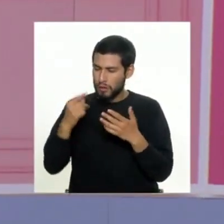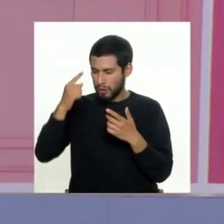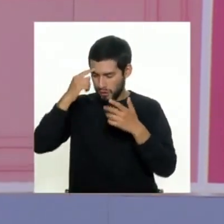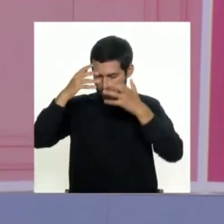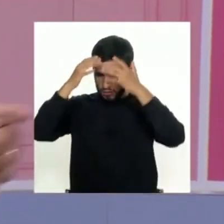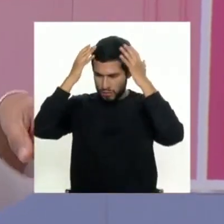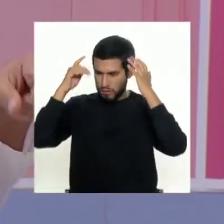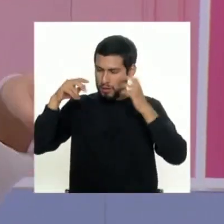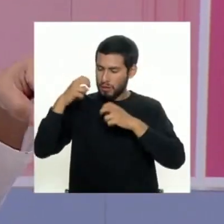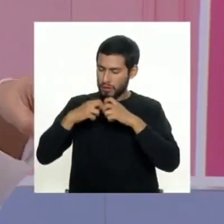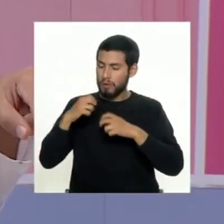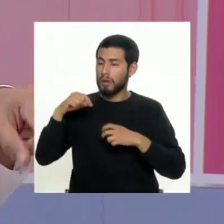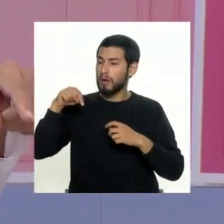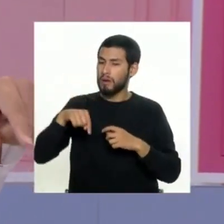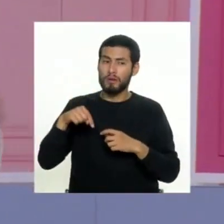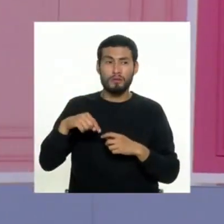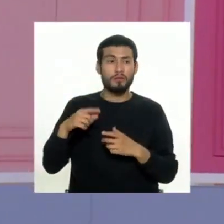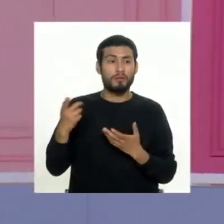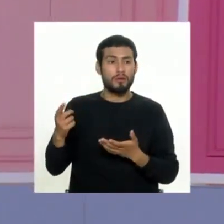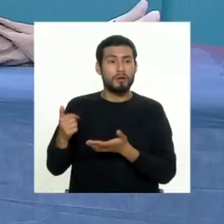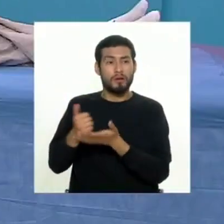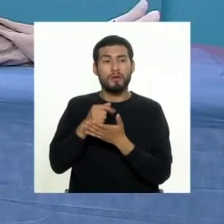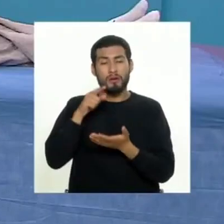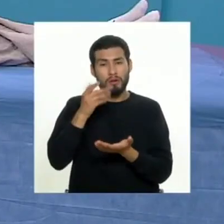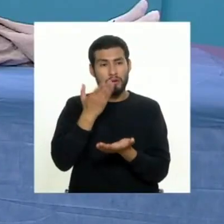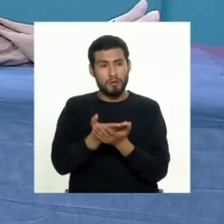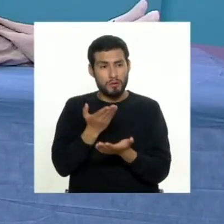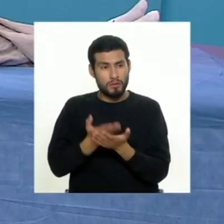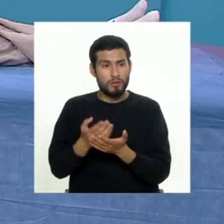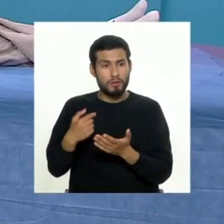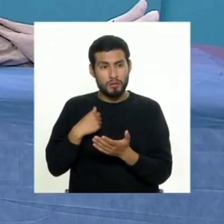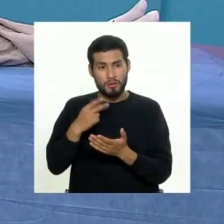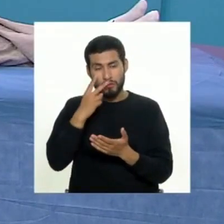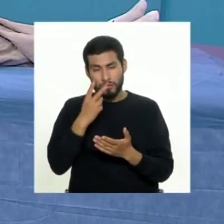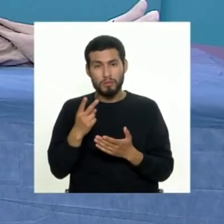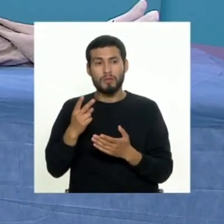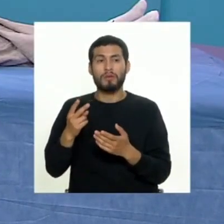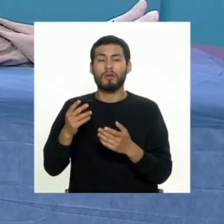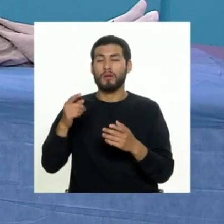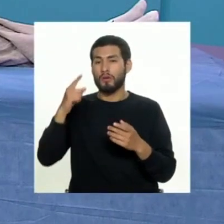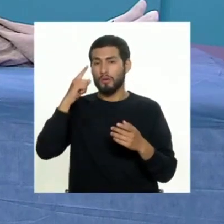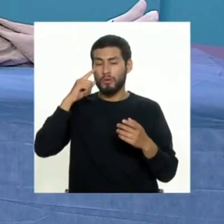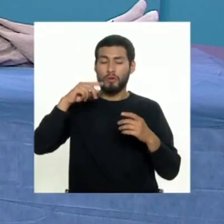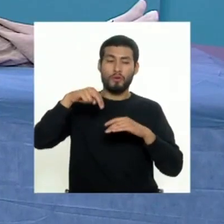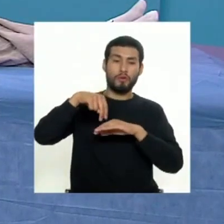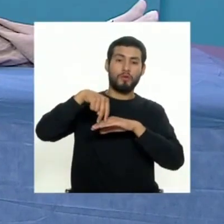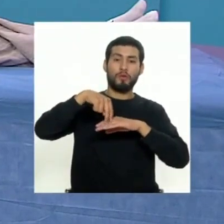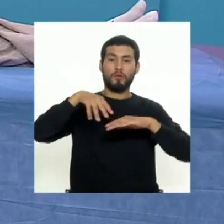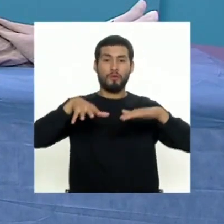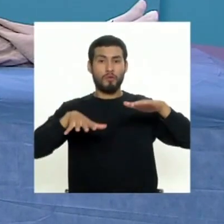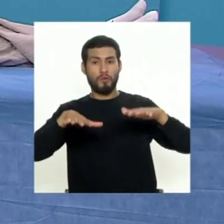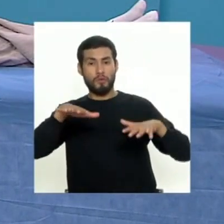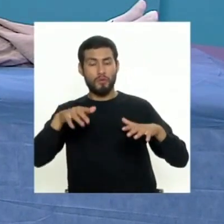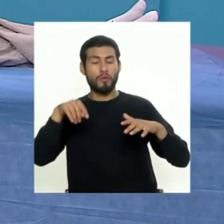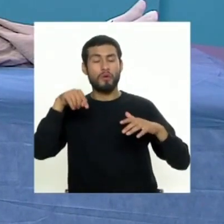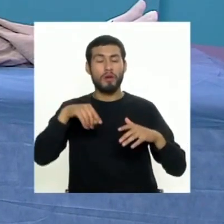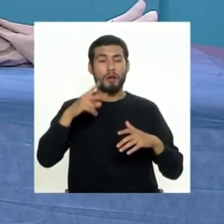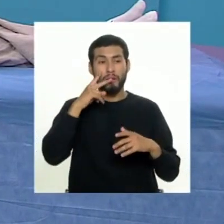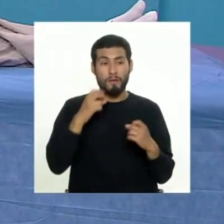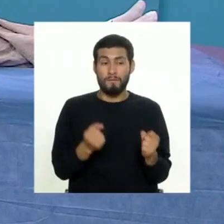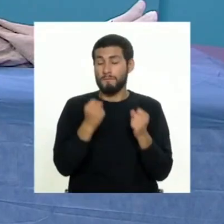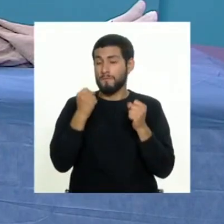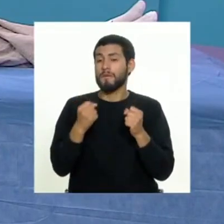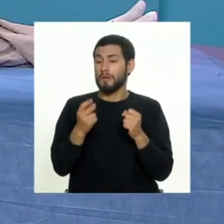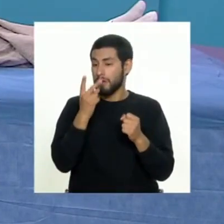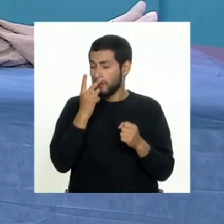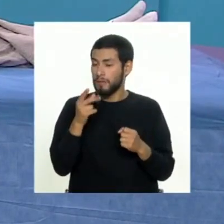ha mencionado, ¿no? Para eso nos sirve esas pruebas que hemos realizado, la coordinación, la fuerza, hay que